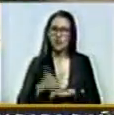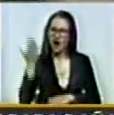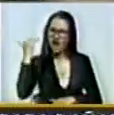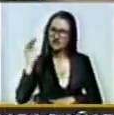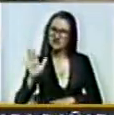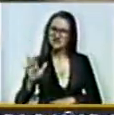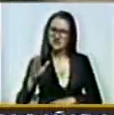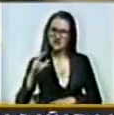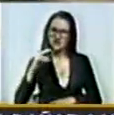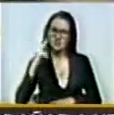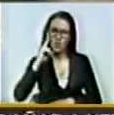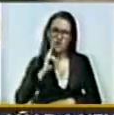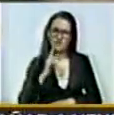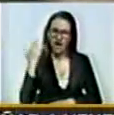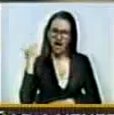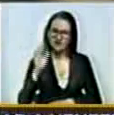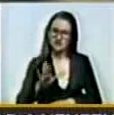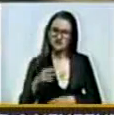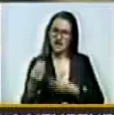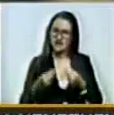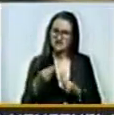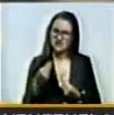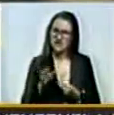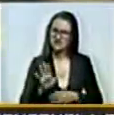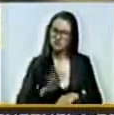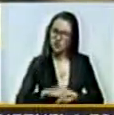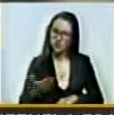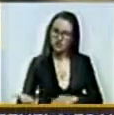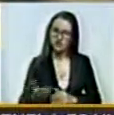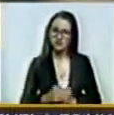ese Bolívar que hacía aquello?